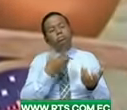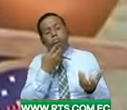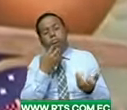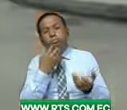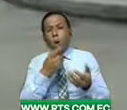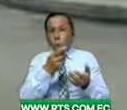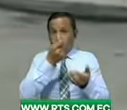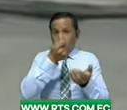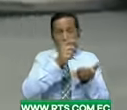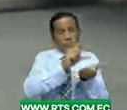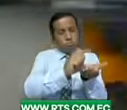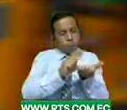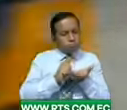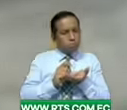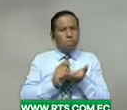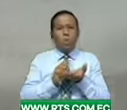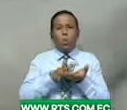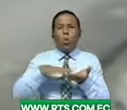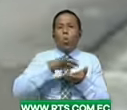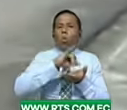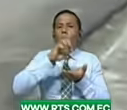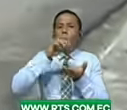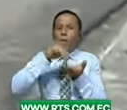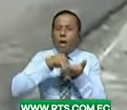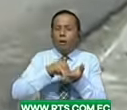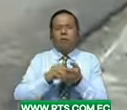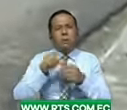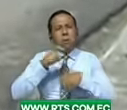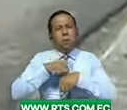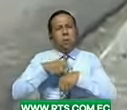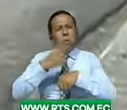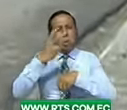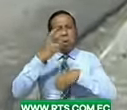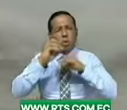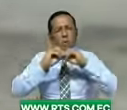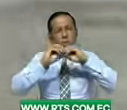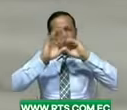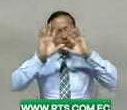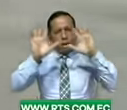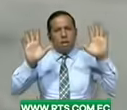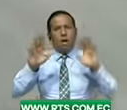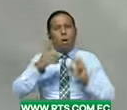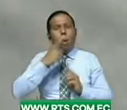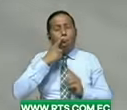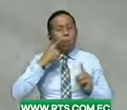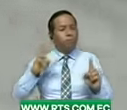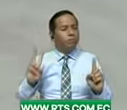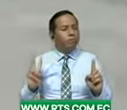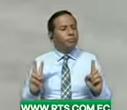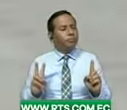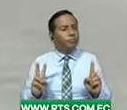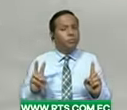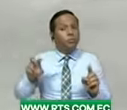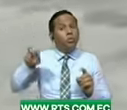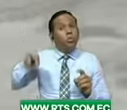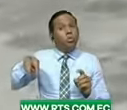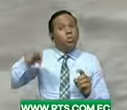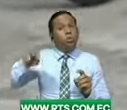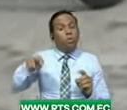de la cooperativa Juan Montalvo, al norte de Guayaquil. Al mediodía, cuando fue sorprendido por 2 delincuentes que se trasladaban en una